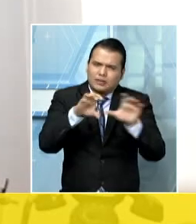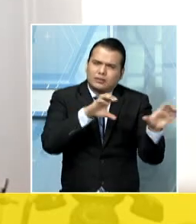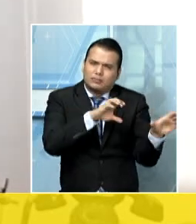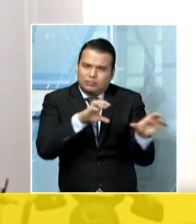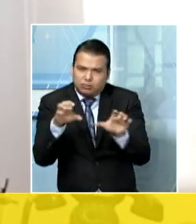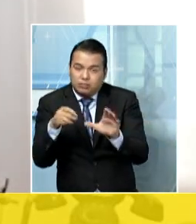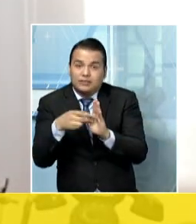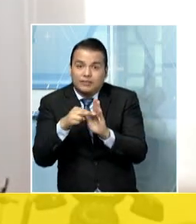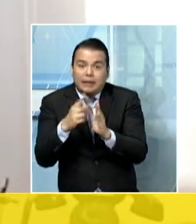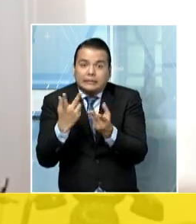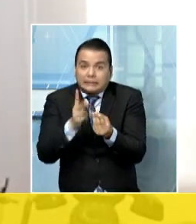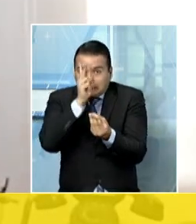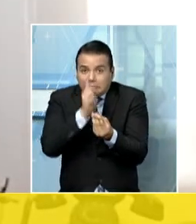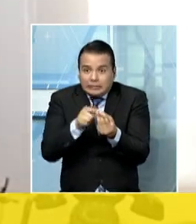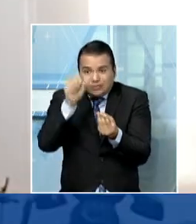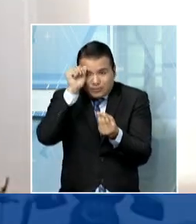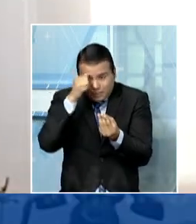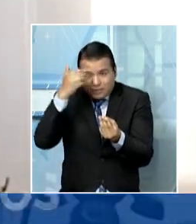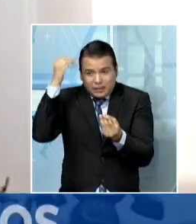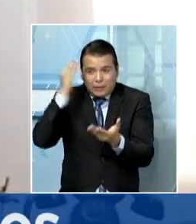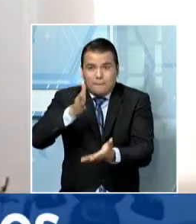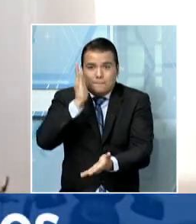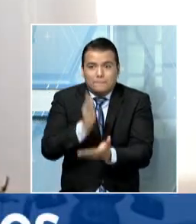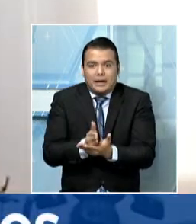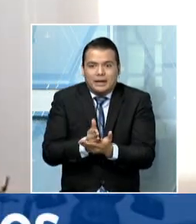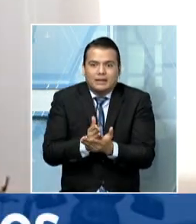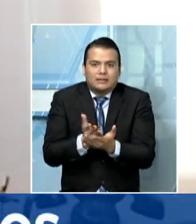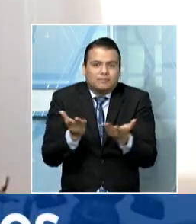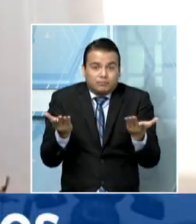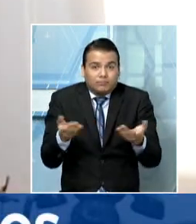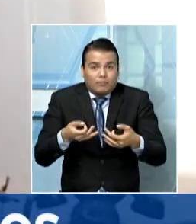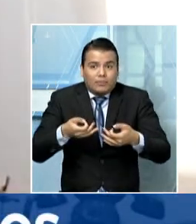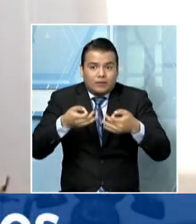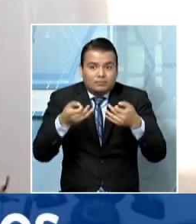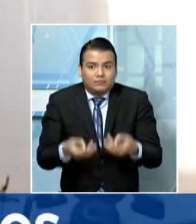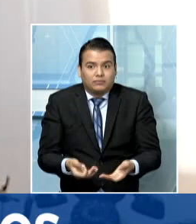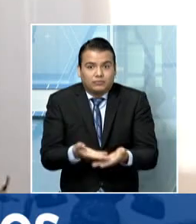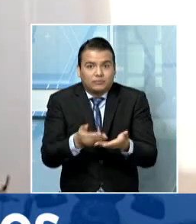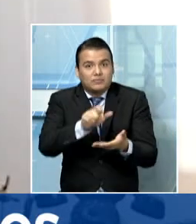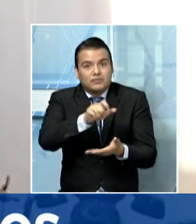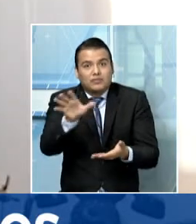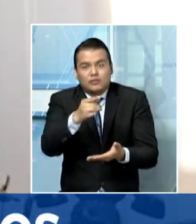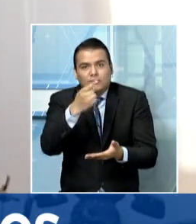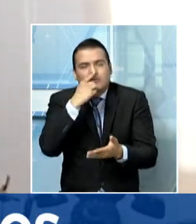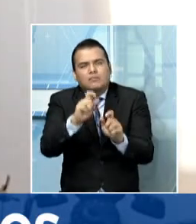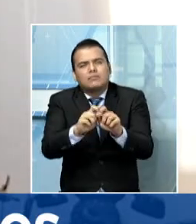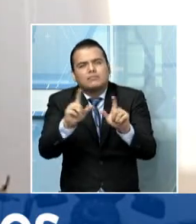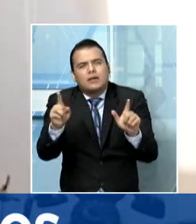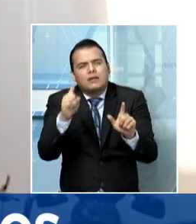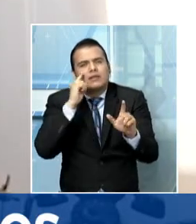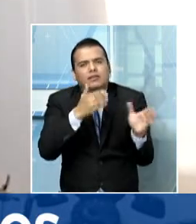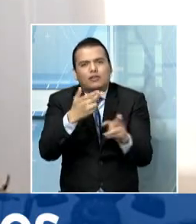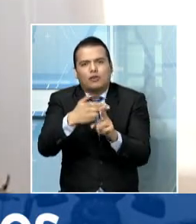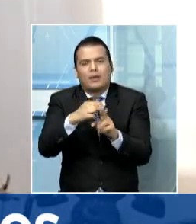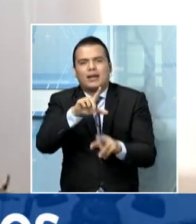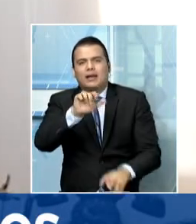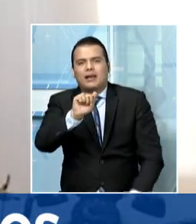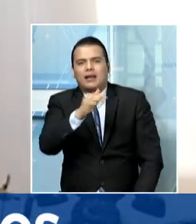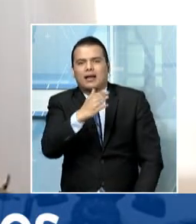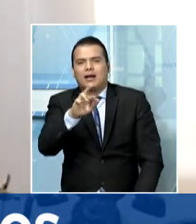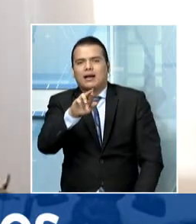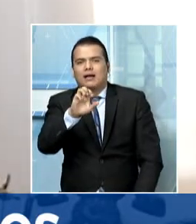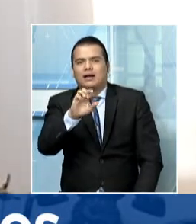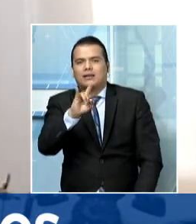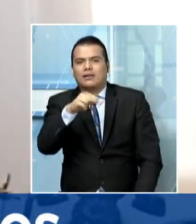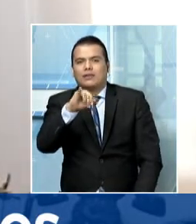de resignificación de eso que sucedió en ese sentido e invitamos a todos a que vean la reunión porque es parte de nuestra historia